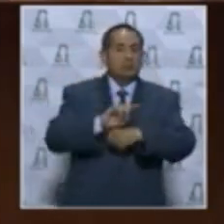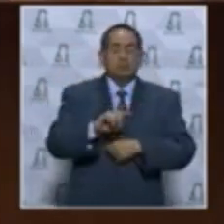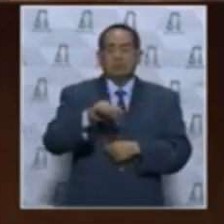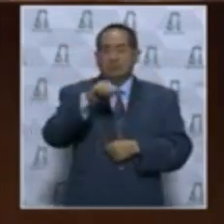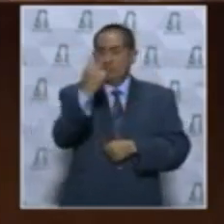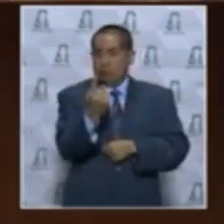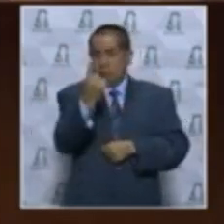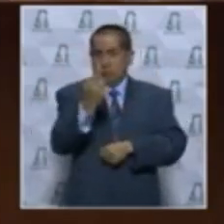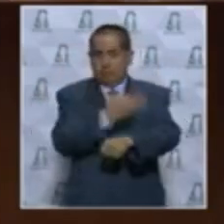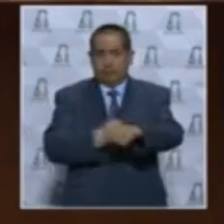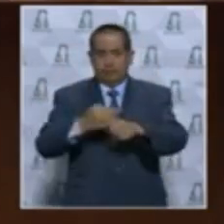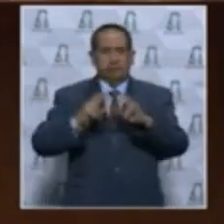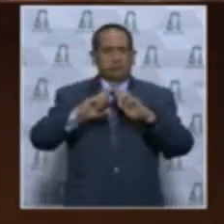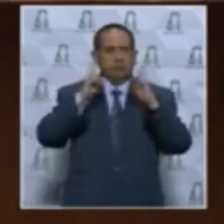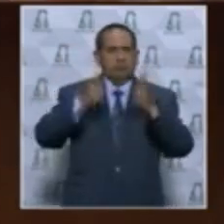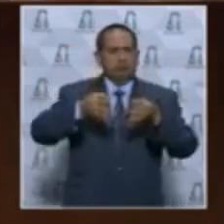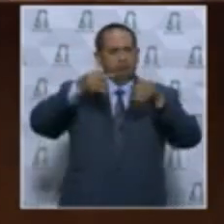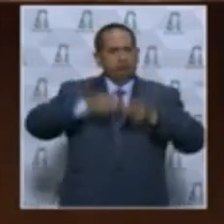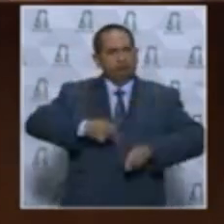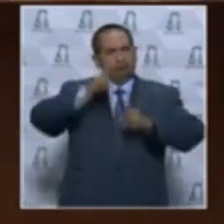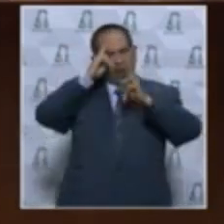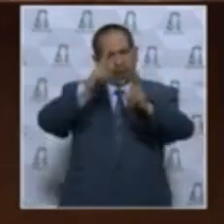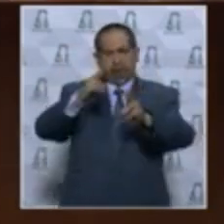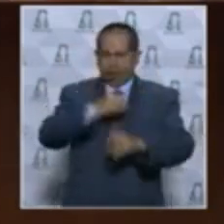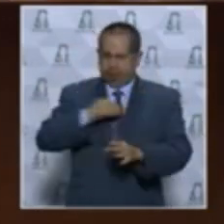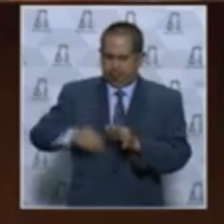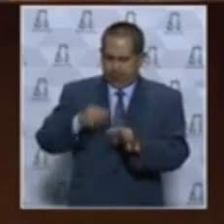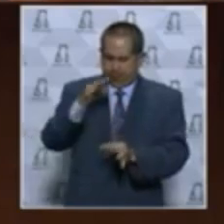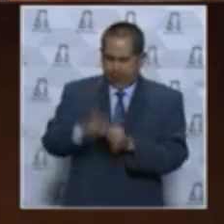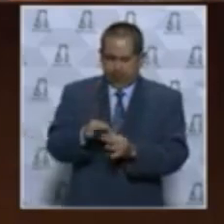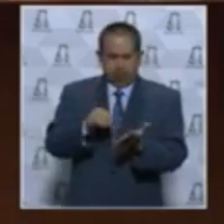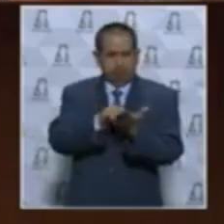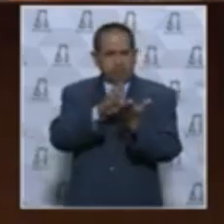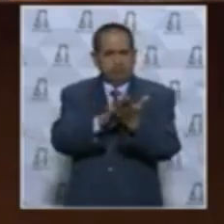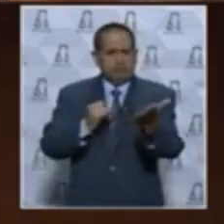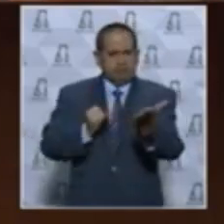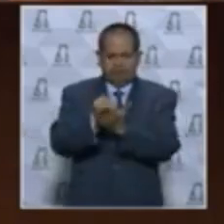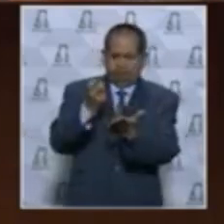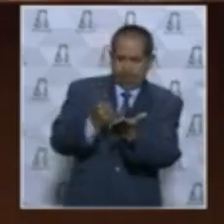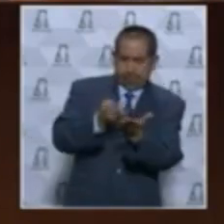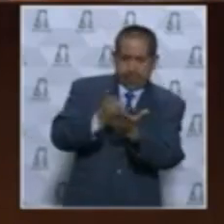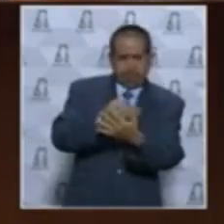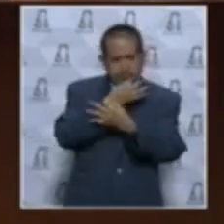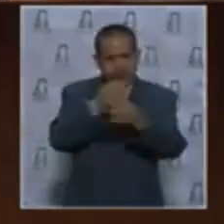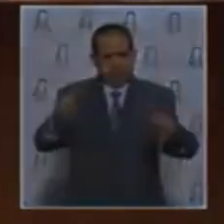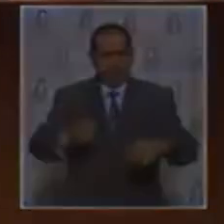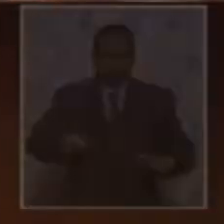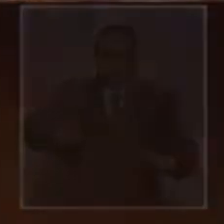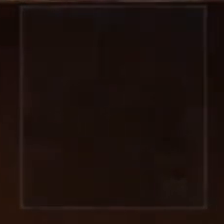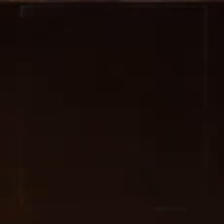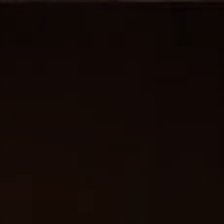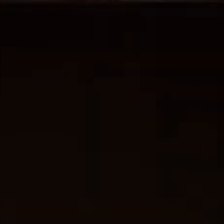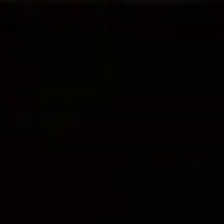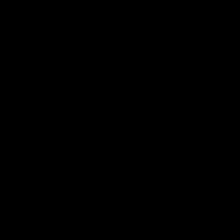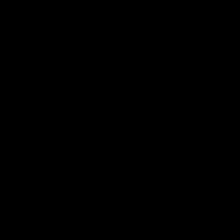sesión solemne para dar cumplimiento a lo ordenado en el dictamen respectivo notimex